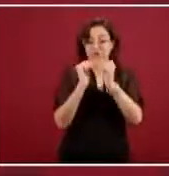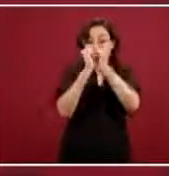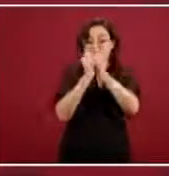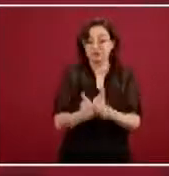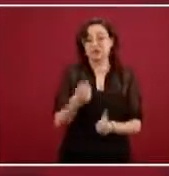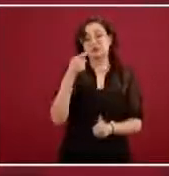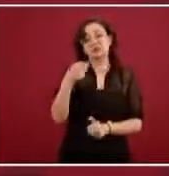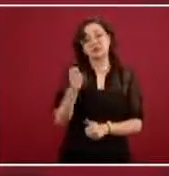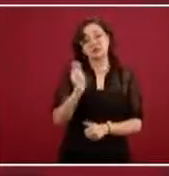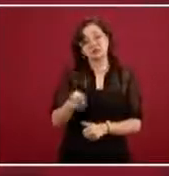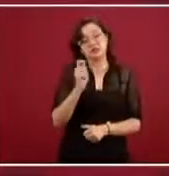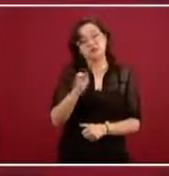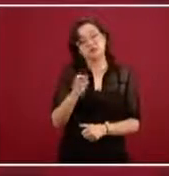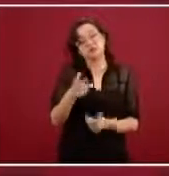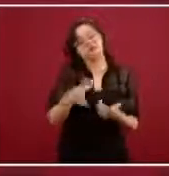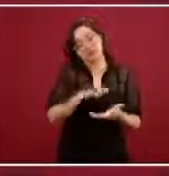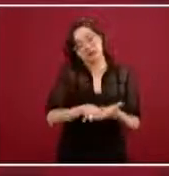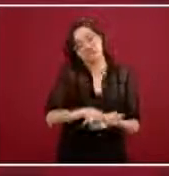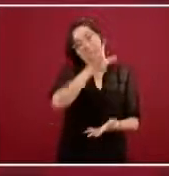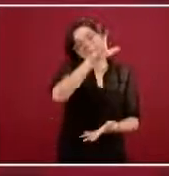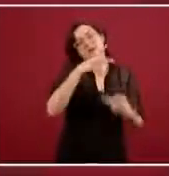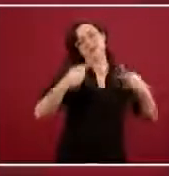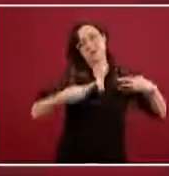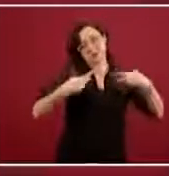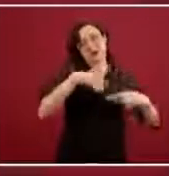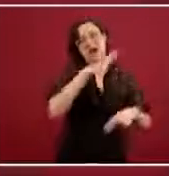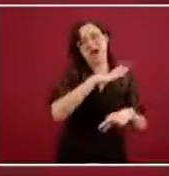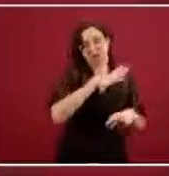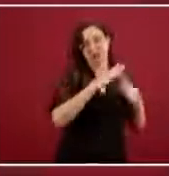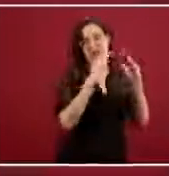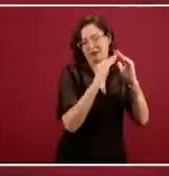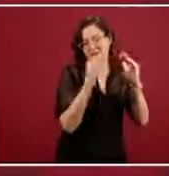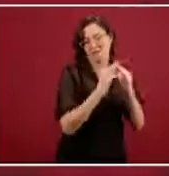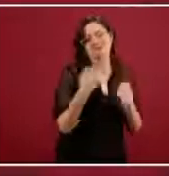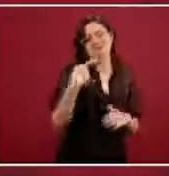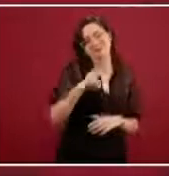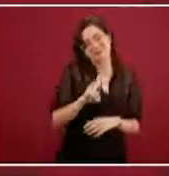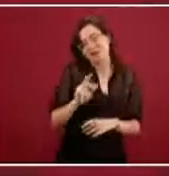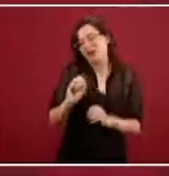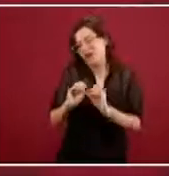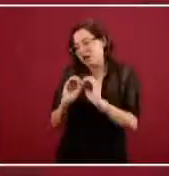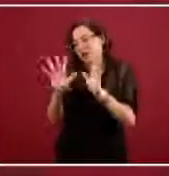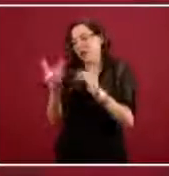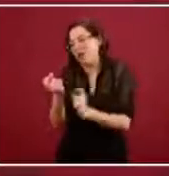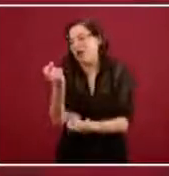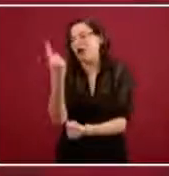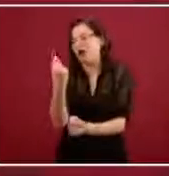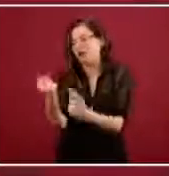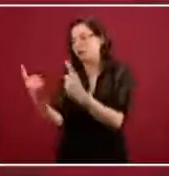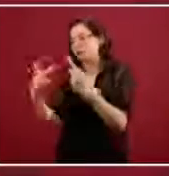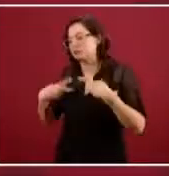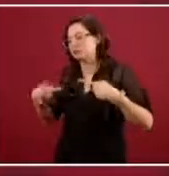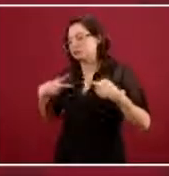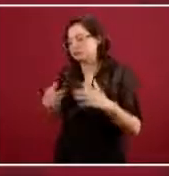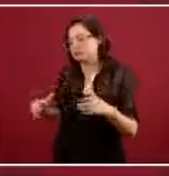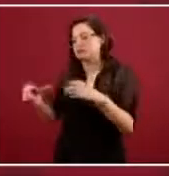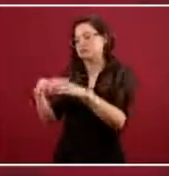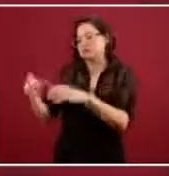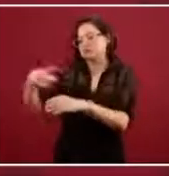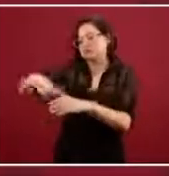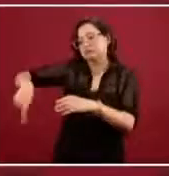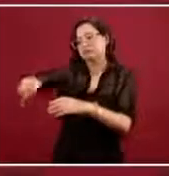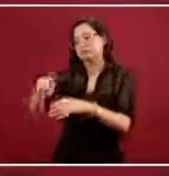para la gran mayoría de las personas, pero por supuesto hay condiciones muy adversas que viven las personas en circunstancias